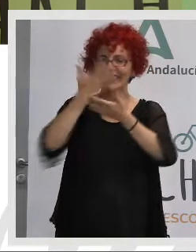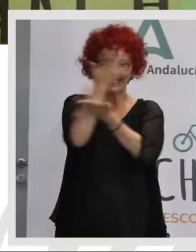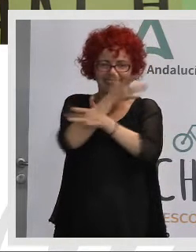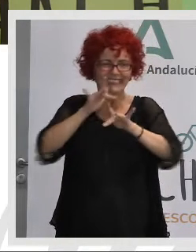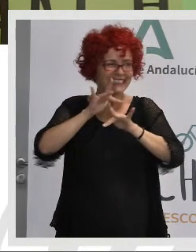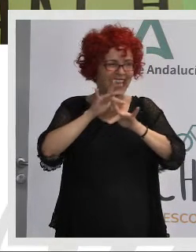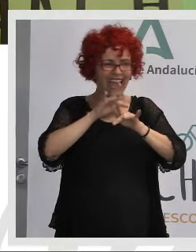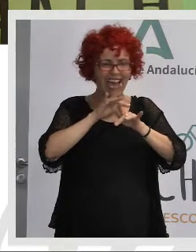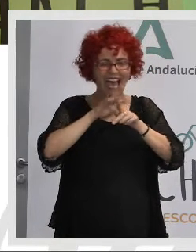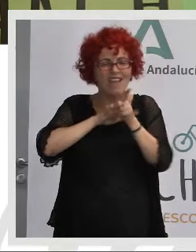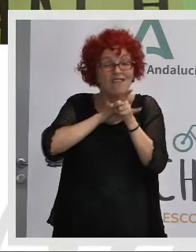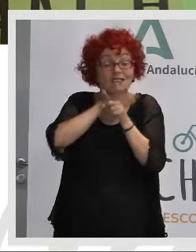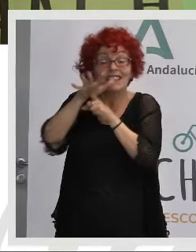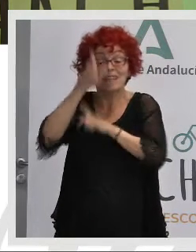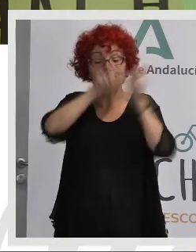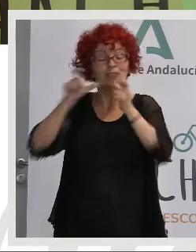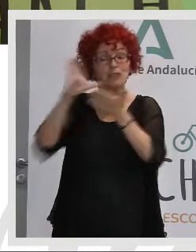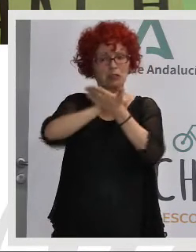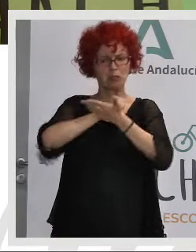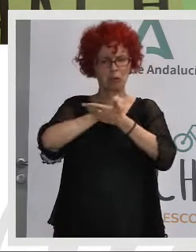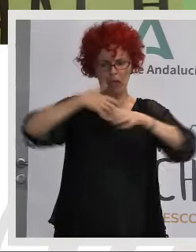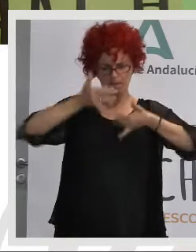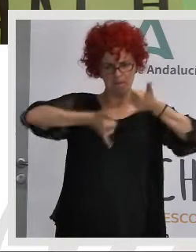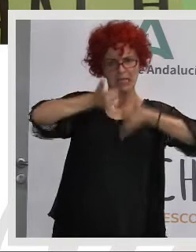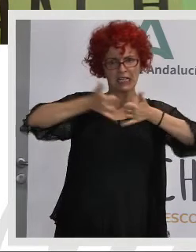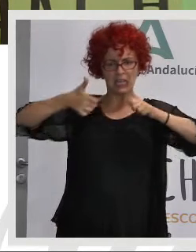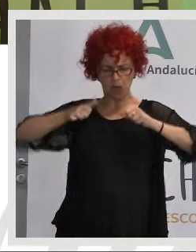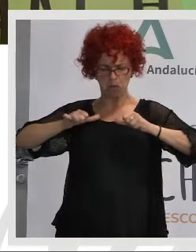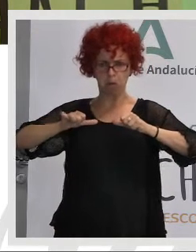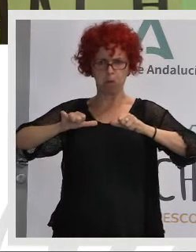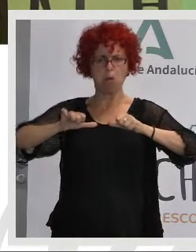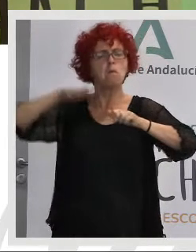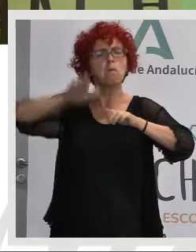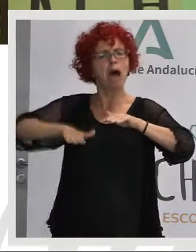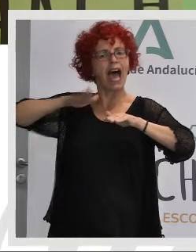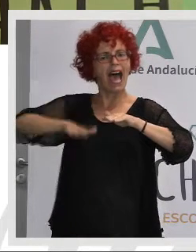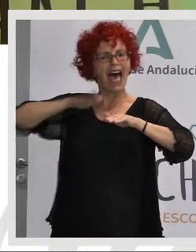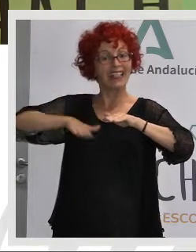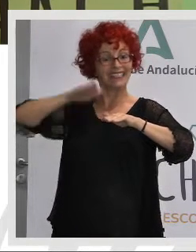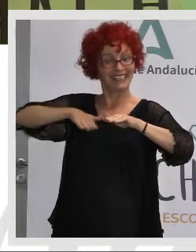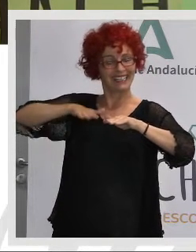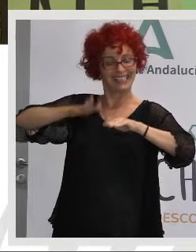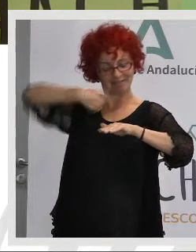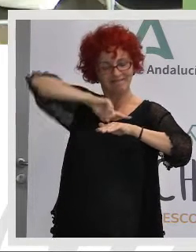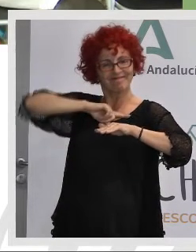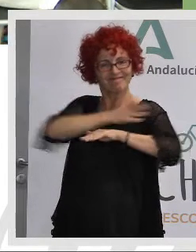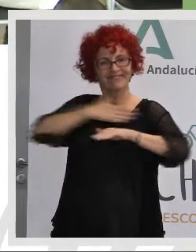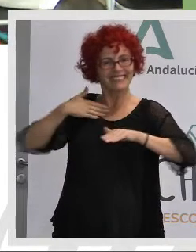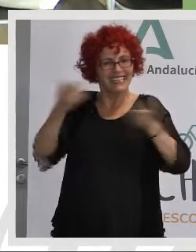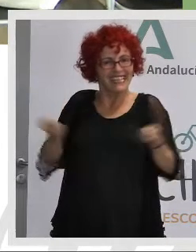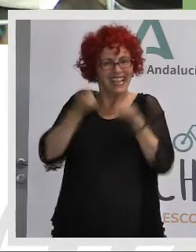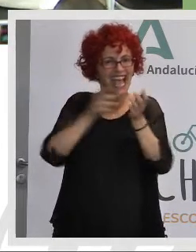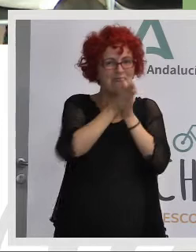desplazamientos a pie, en patinete o bicicleta, como una alternativa al vehículo privado, que, como ya sabemos todos, contamina,